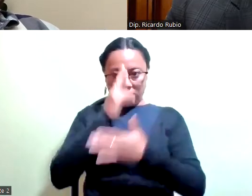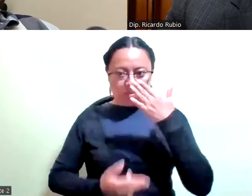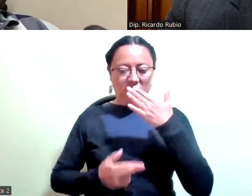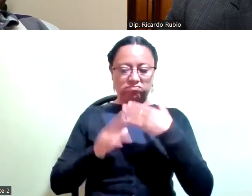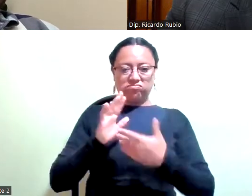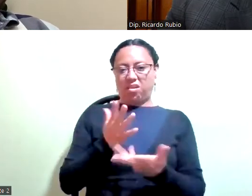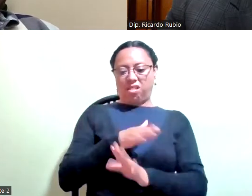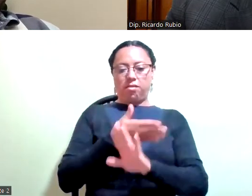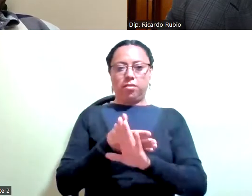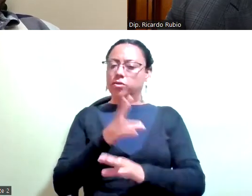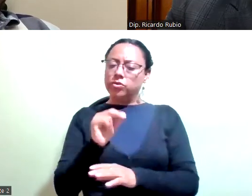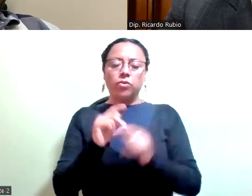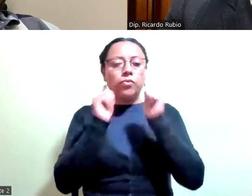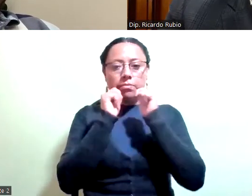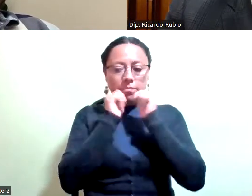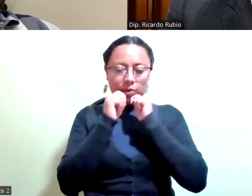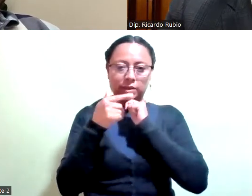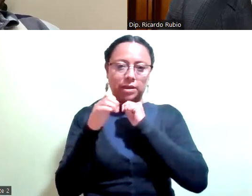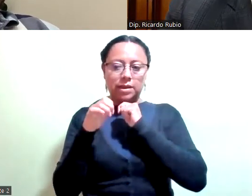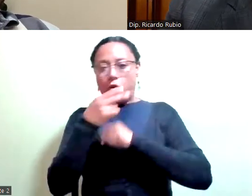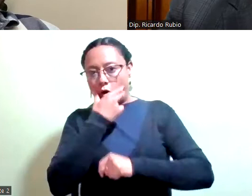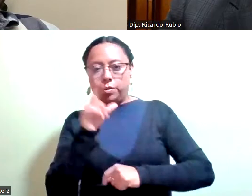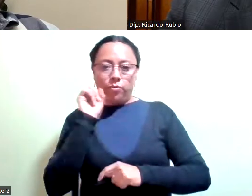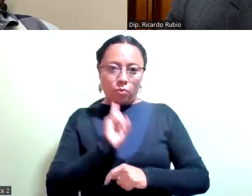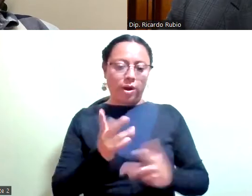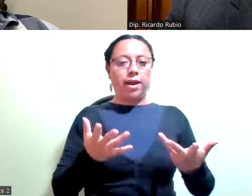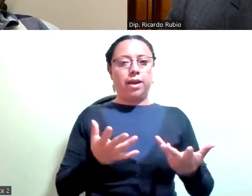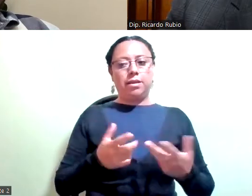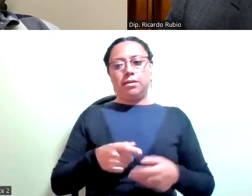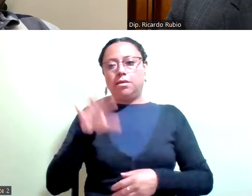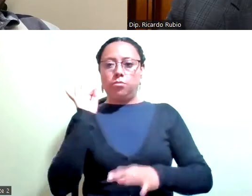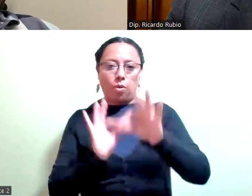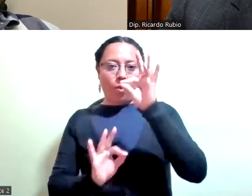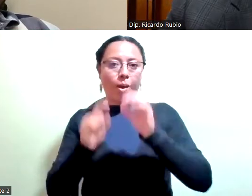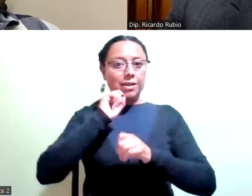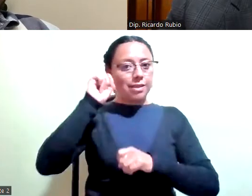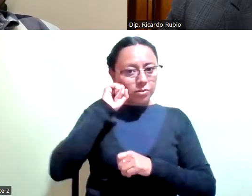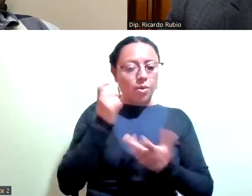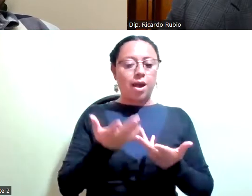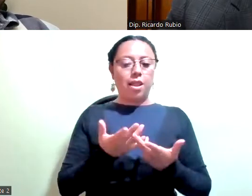independientemente, dice, del género, orientación sexual o aspecto físico. Me parece a mí que